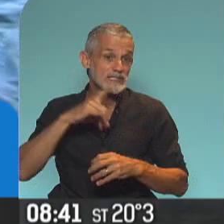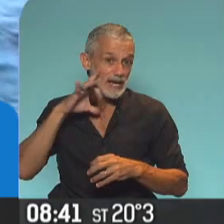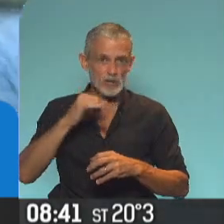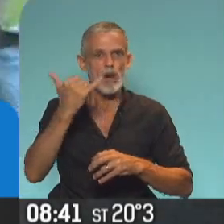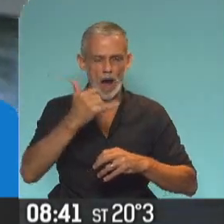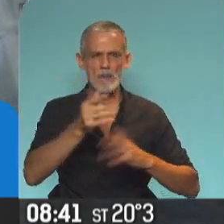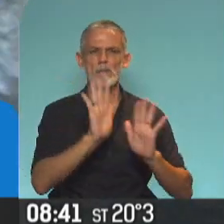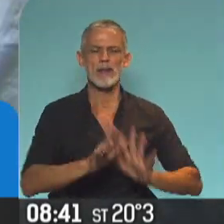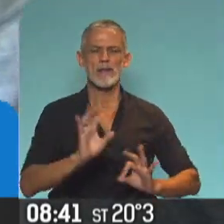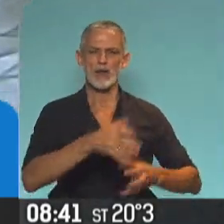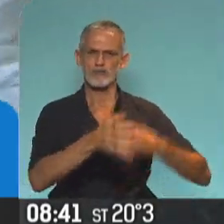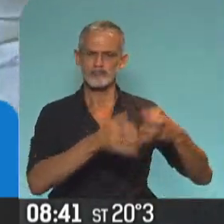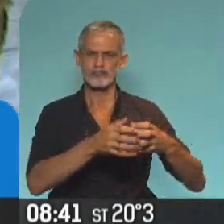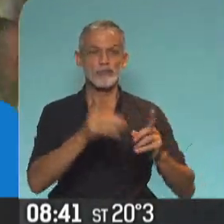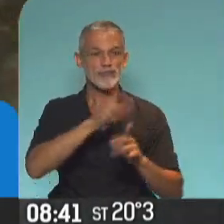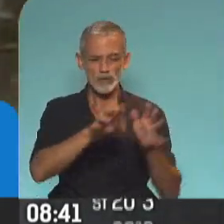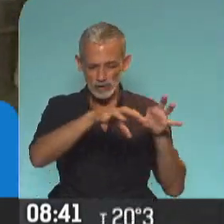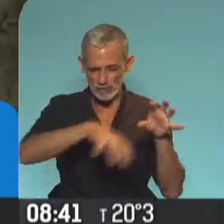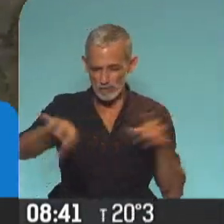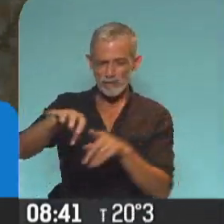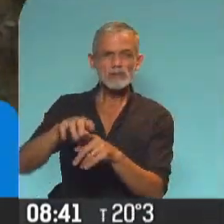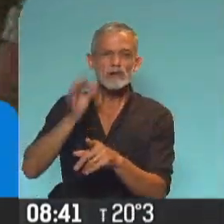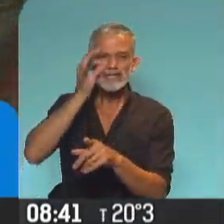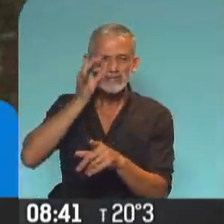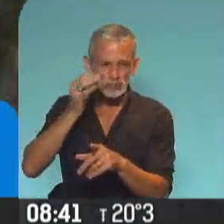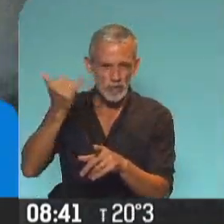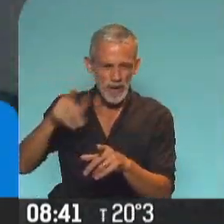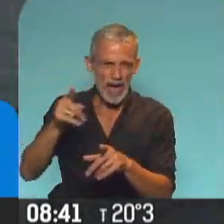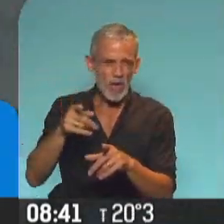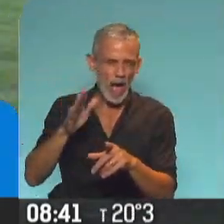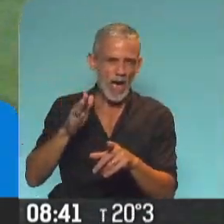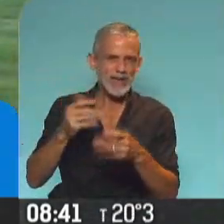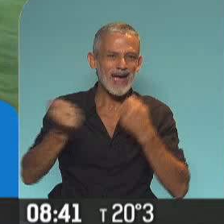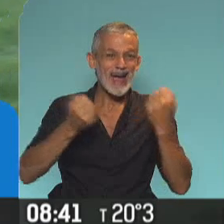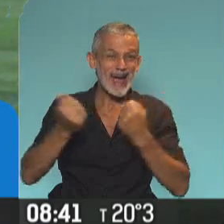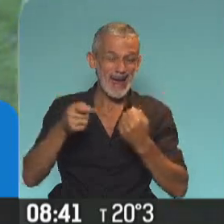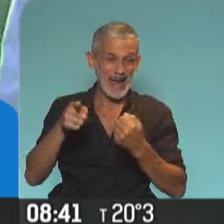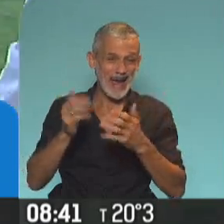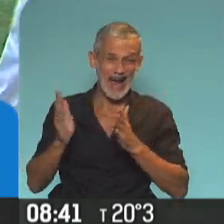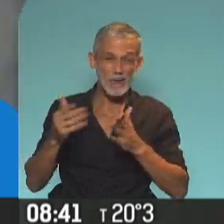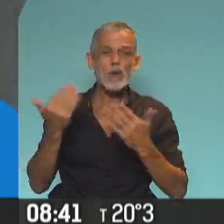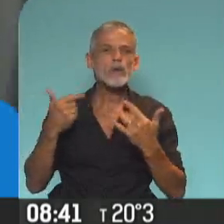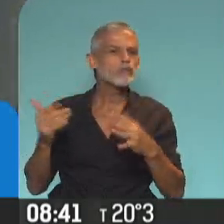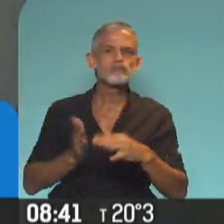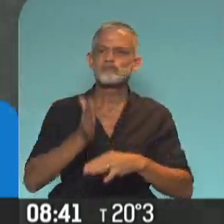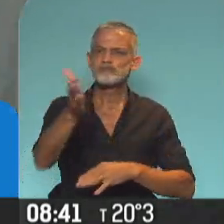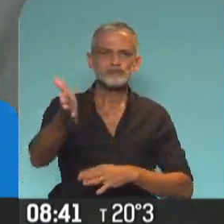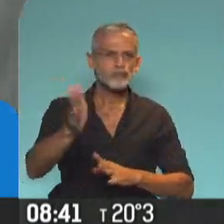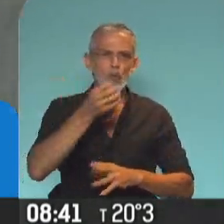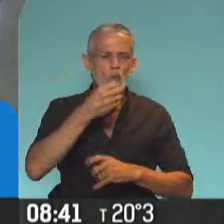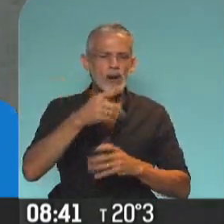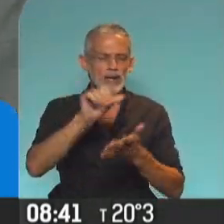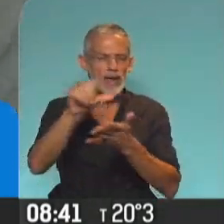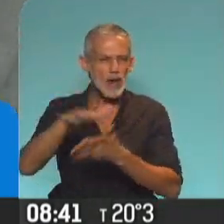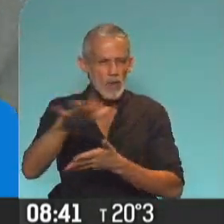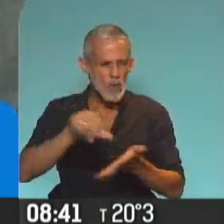también hay un sector de hisopados sí que se puede trasladar en alguno de los camiones a cualquier lugar del país donde yo soy